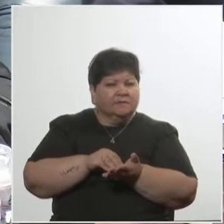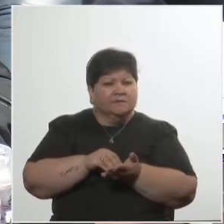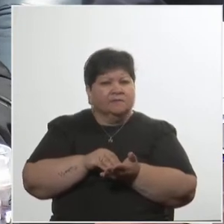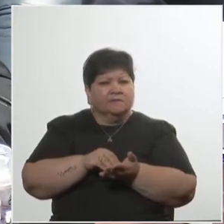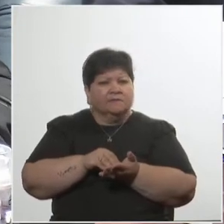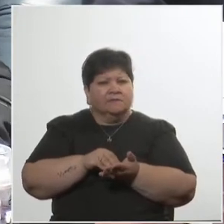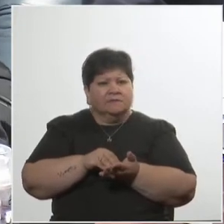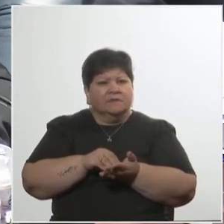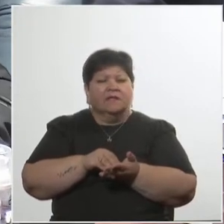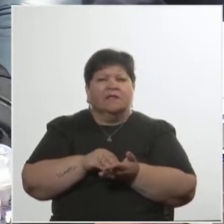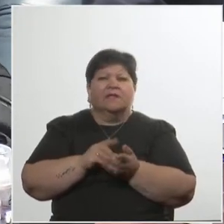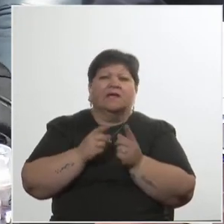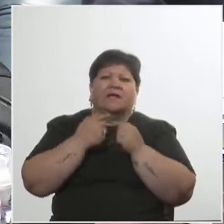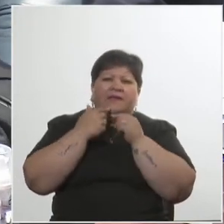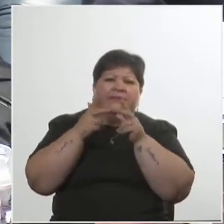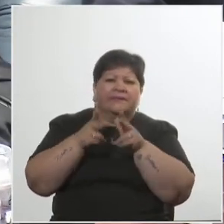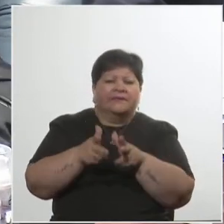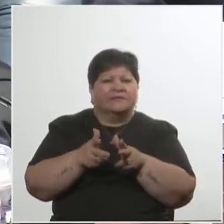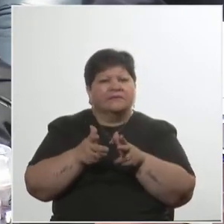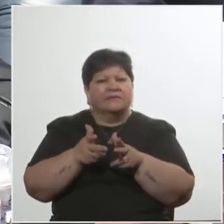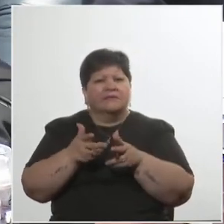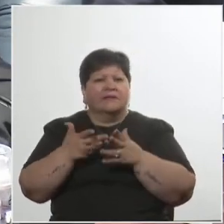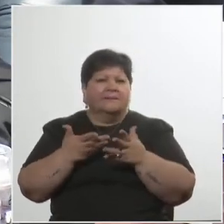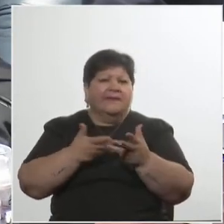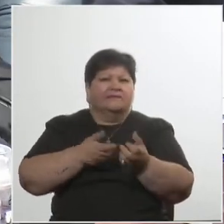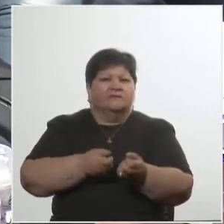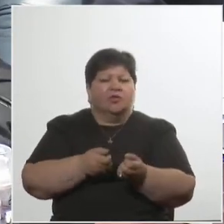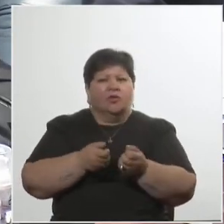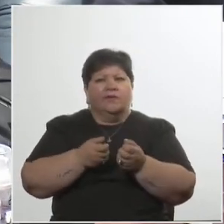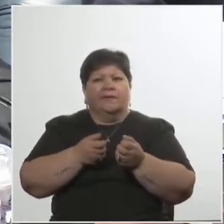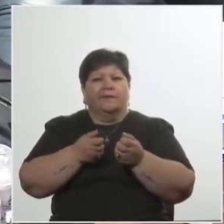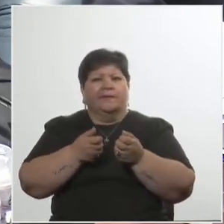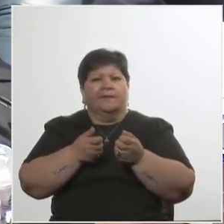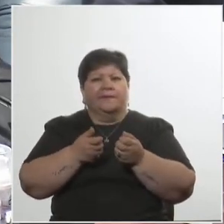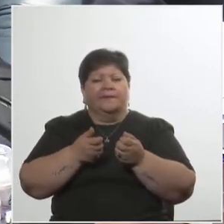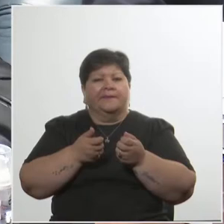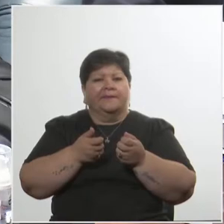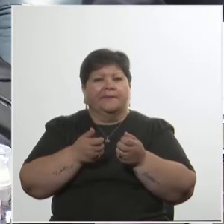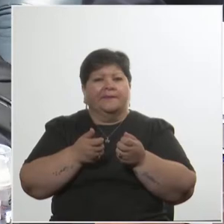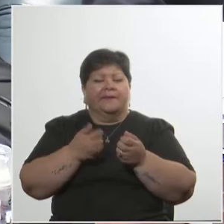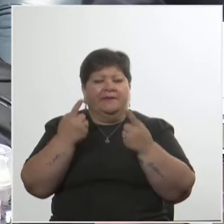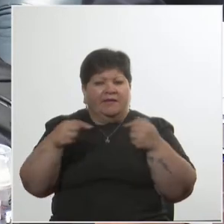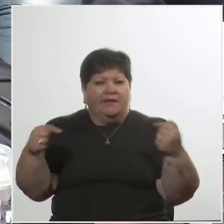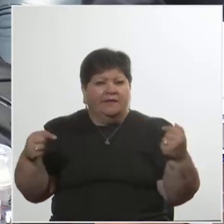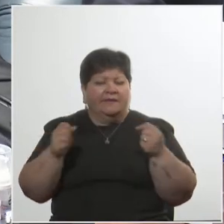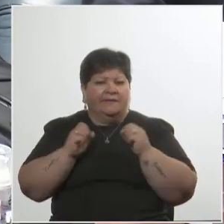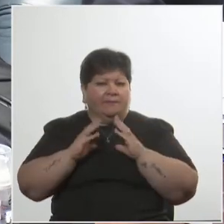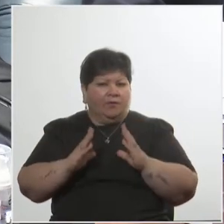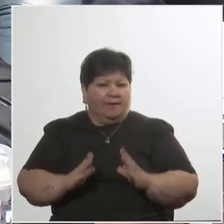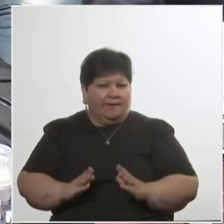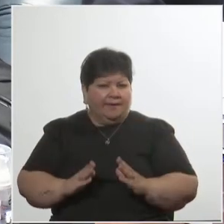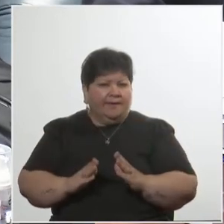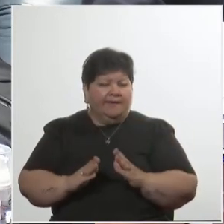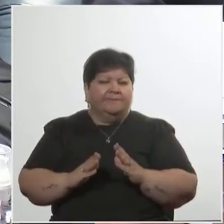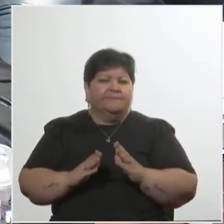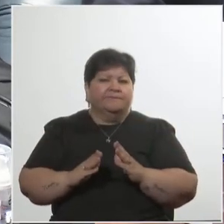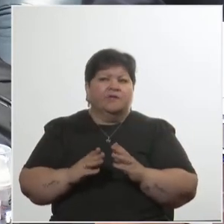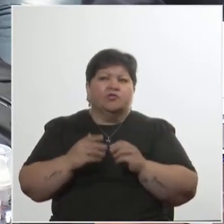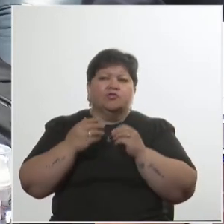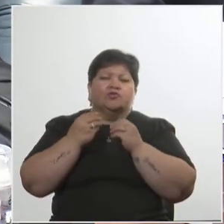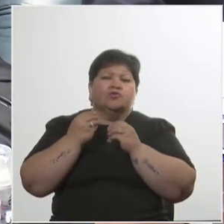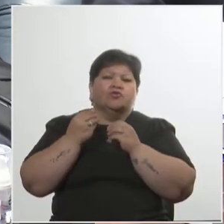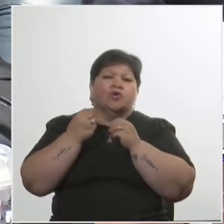porque habla de reparación de bienes y moral Por ejemplo yo puse la familia de darnos